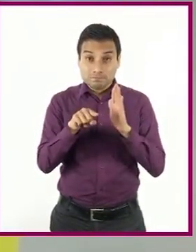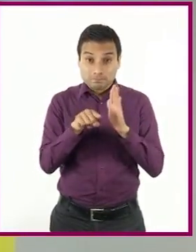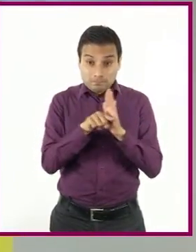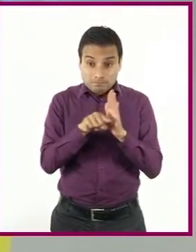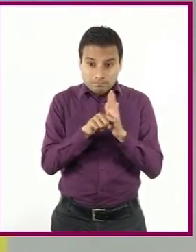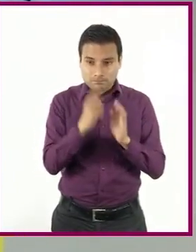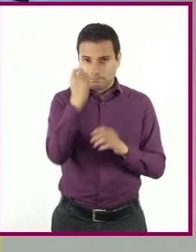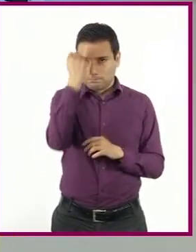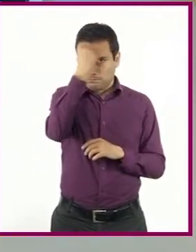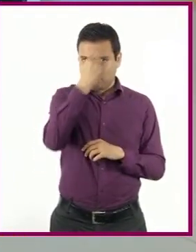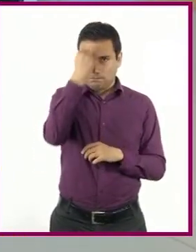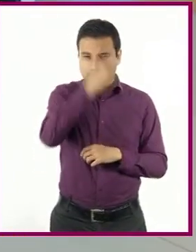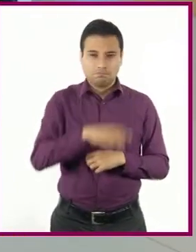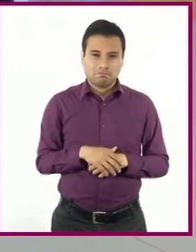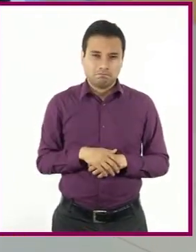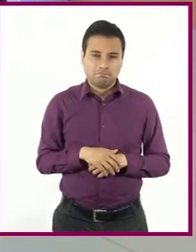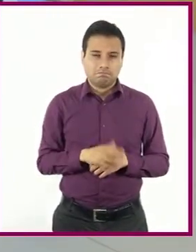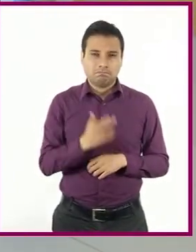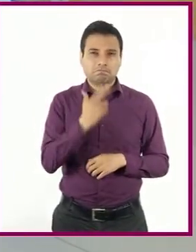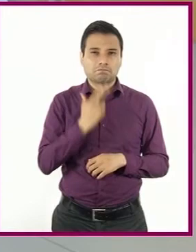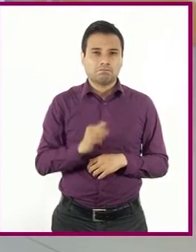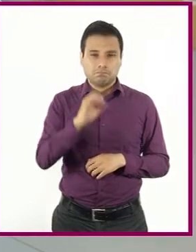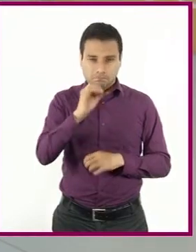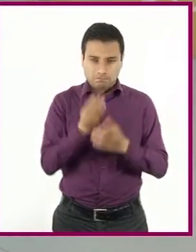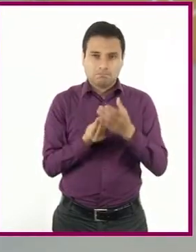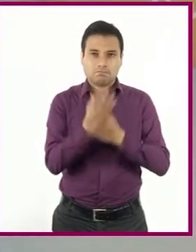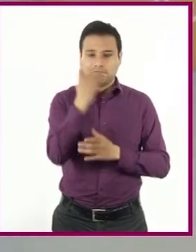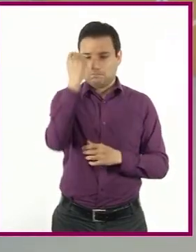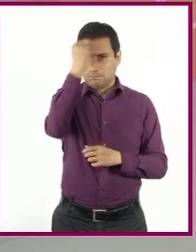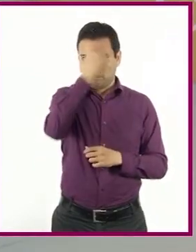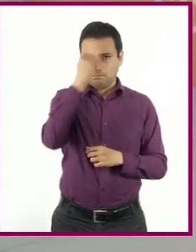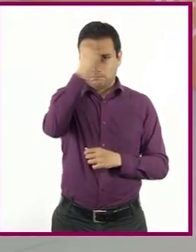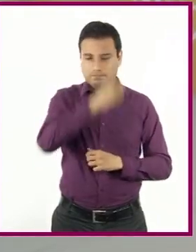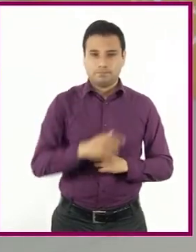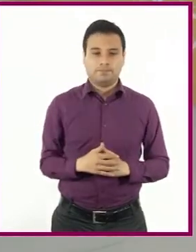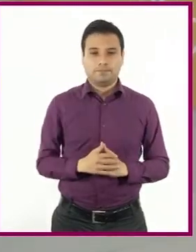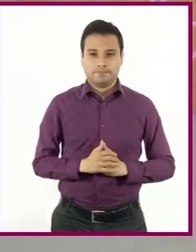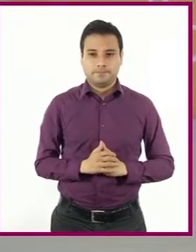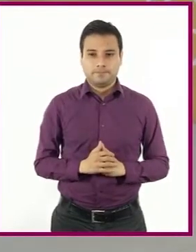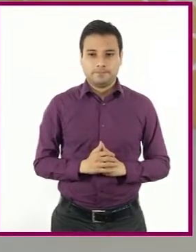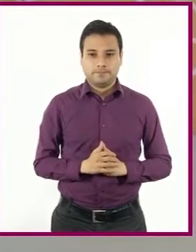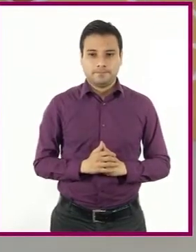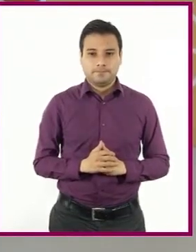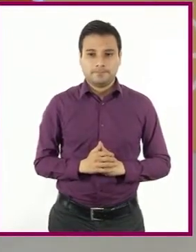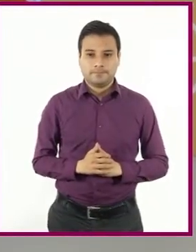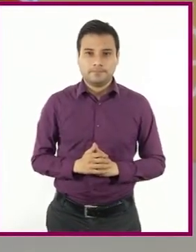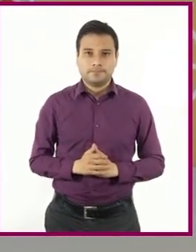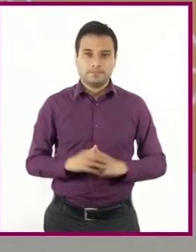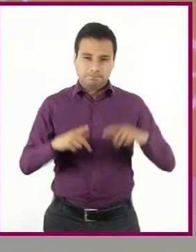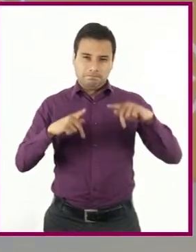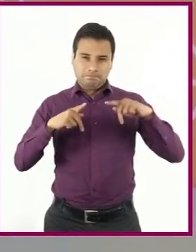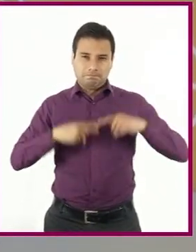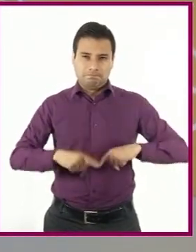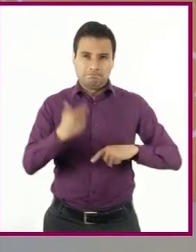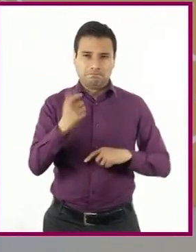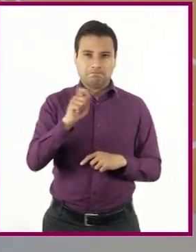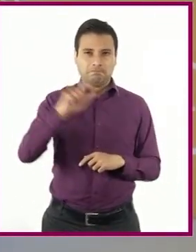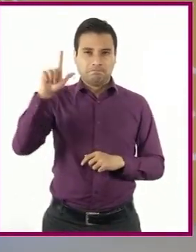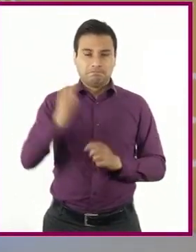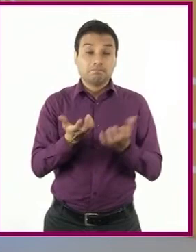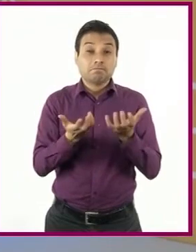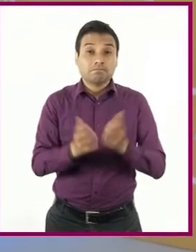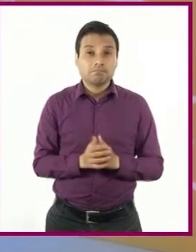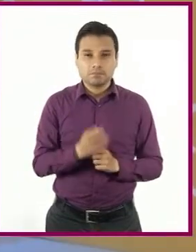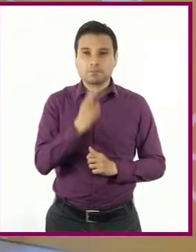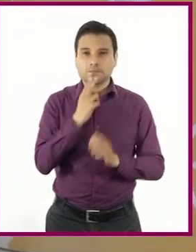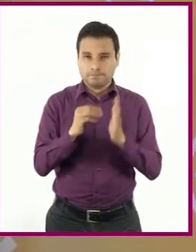es desechada o sustituida por otra de mayor verosimilitud. Lo que los economistas hacemos es utilizar el